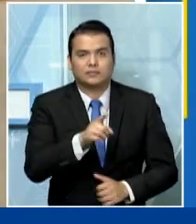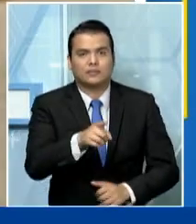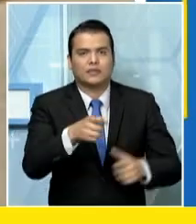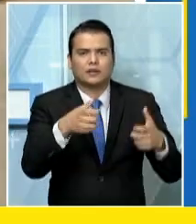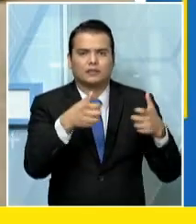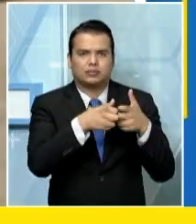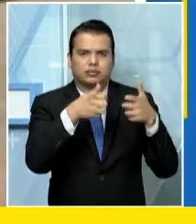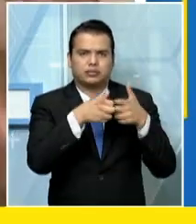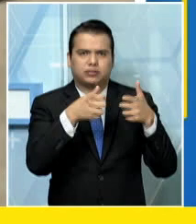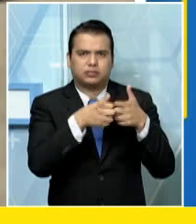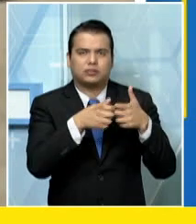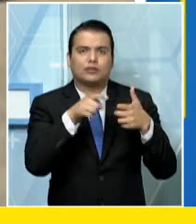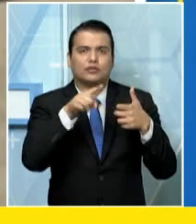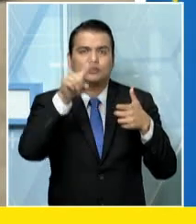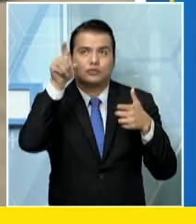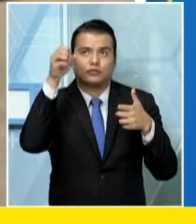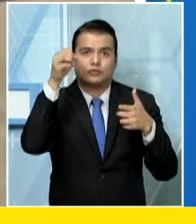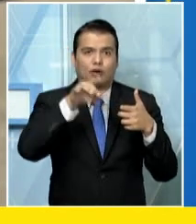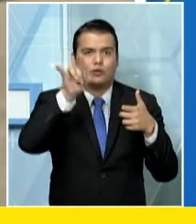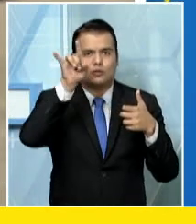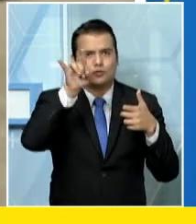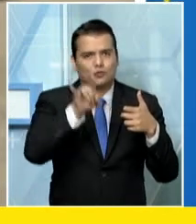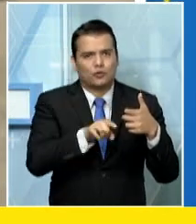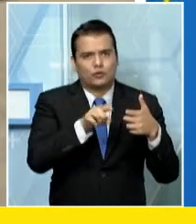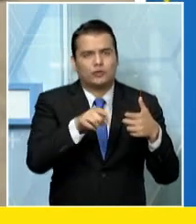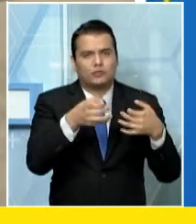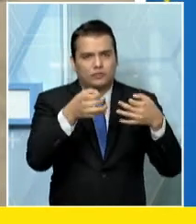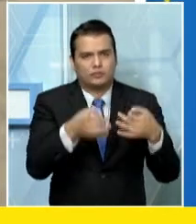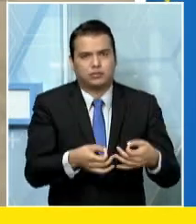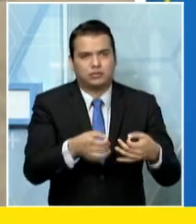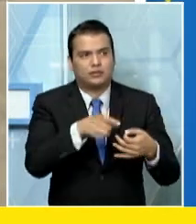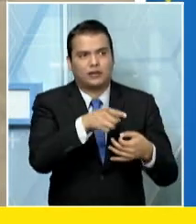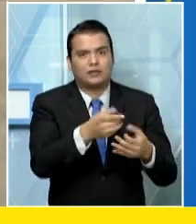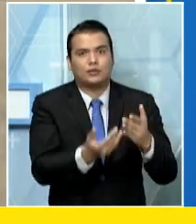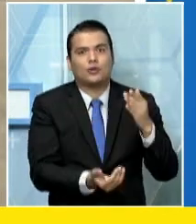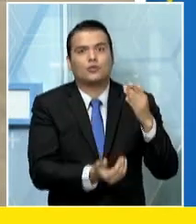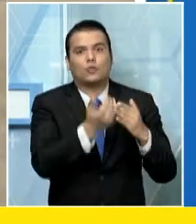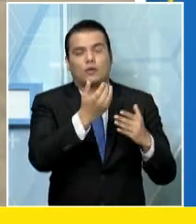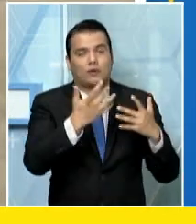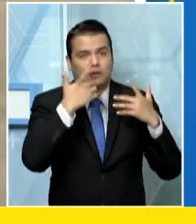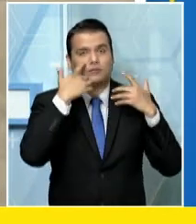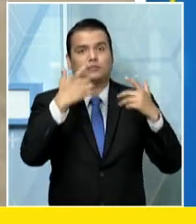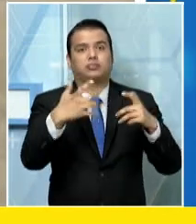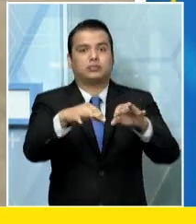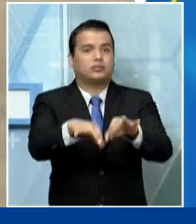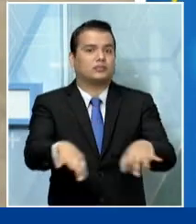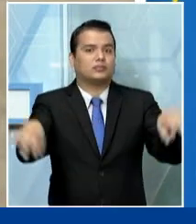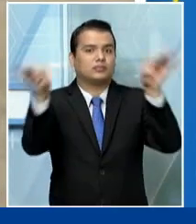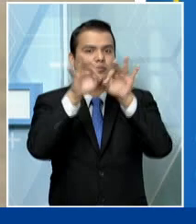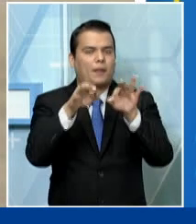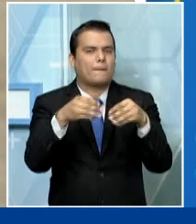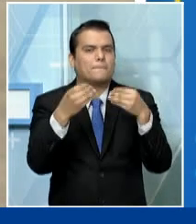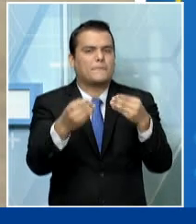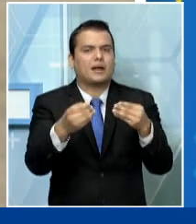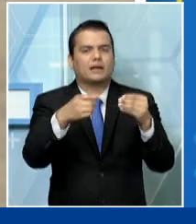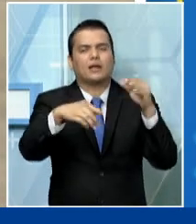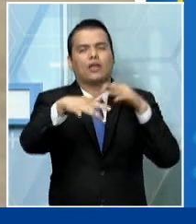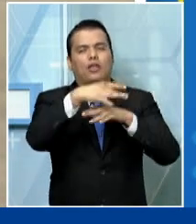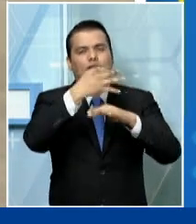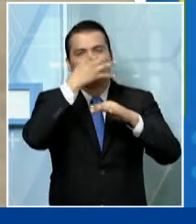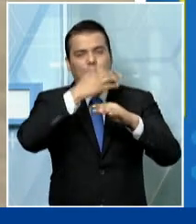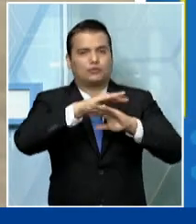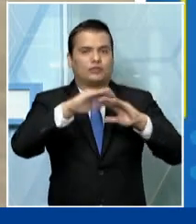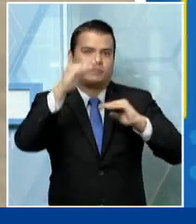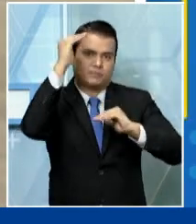energía solar, esta granja, como la ha denominado Colombina, es primero muy importante, nos ayuda a disminuir contaminación en nuestro